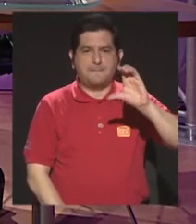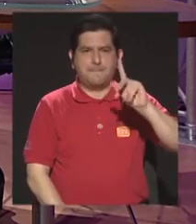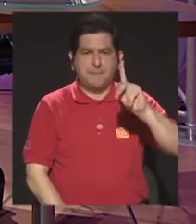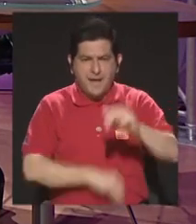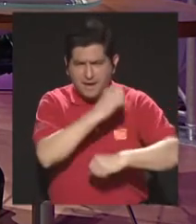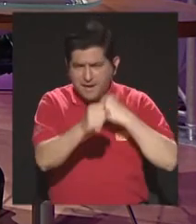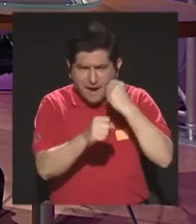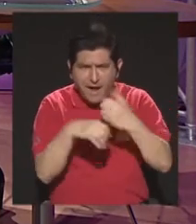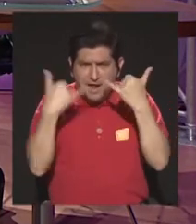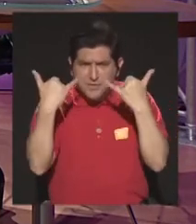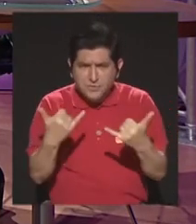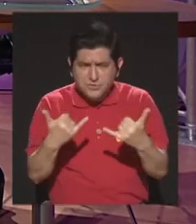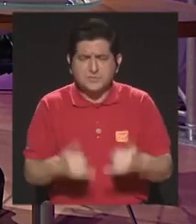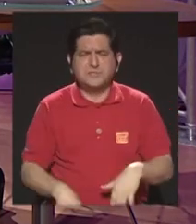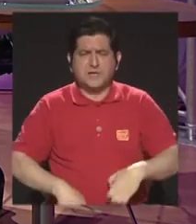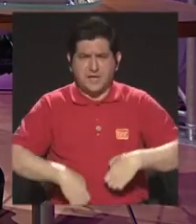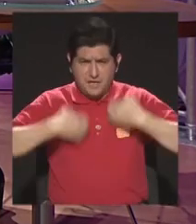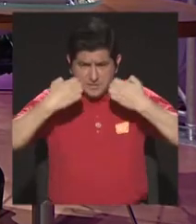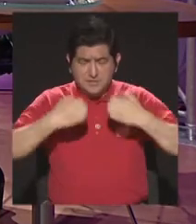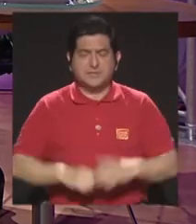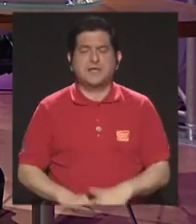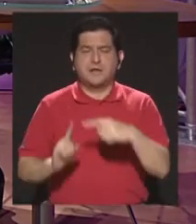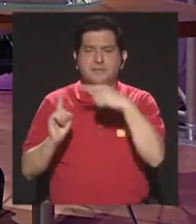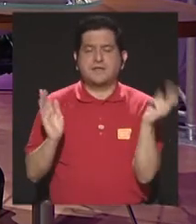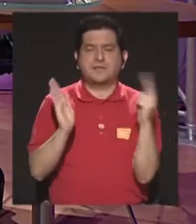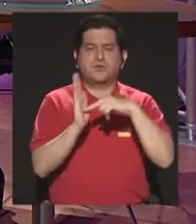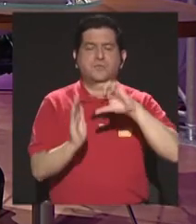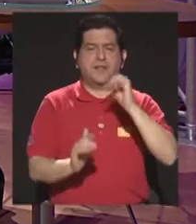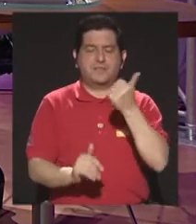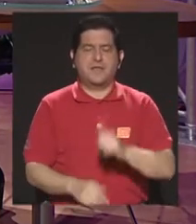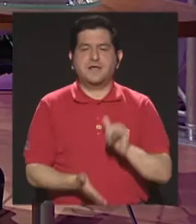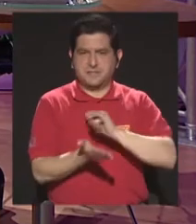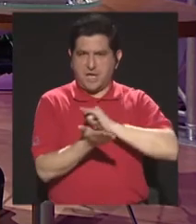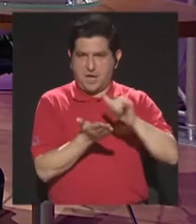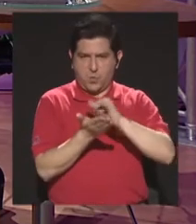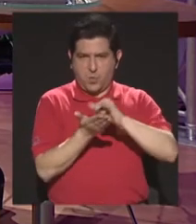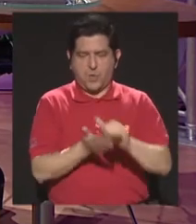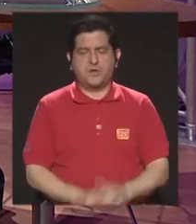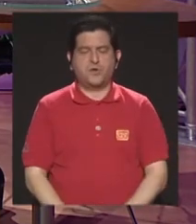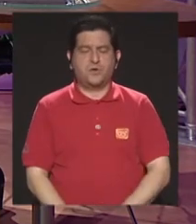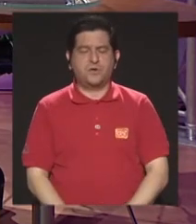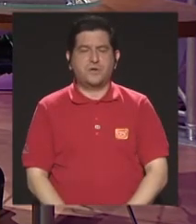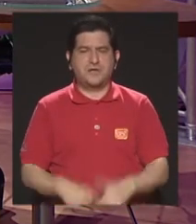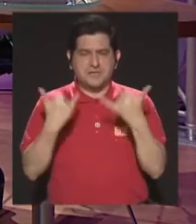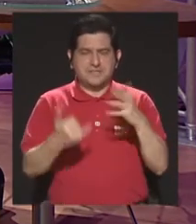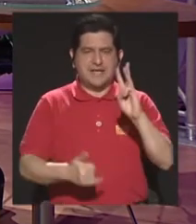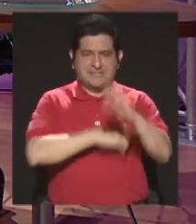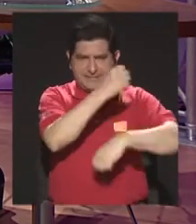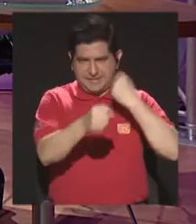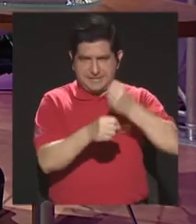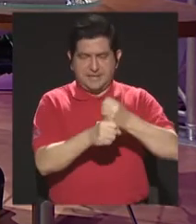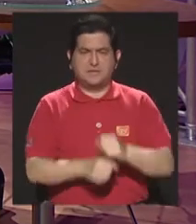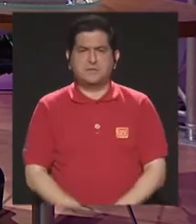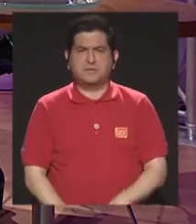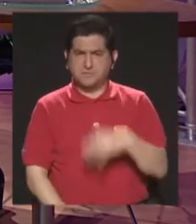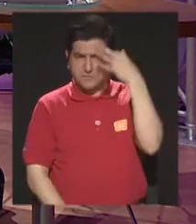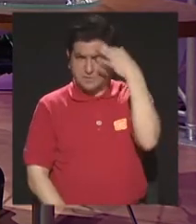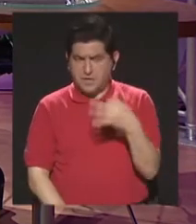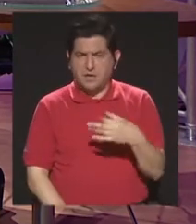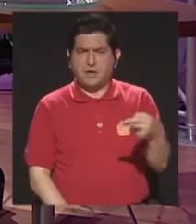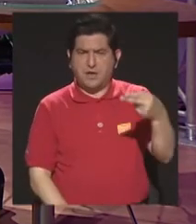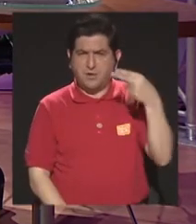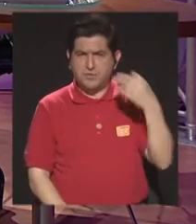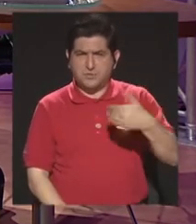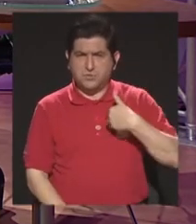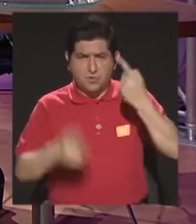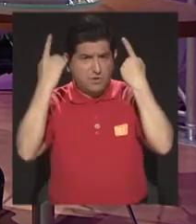existir o es algo muy reciente? Desde el 2010 en que se lanzó en Nueva York, tiene ya 6 años de existir. Y tiene ya, me imagino, esta historia